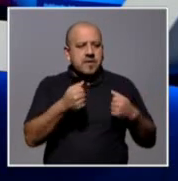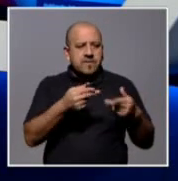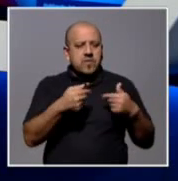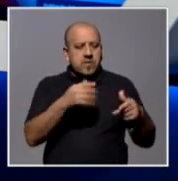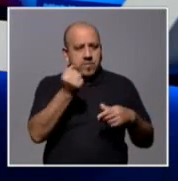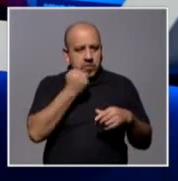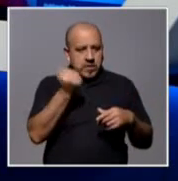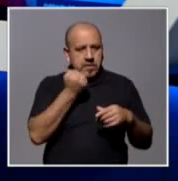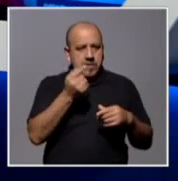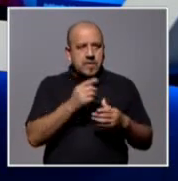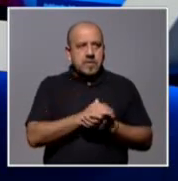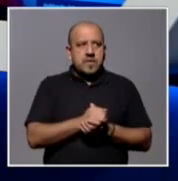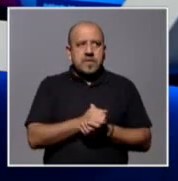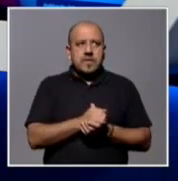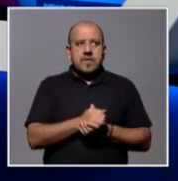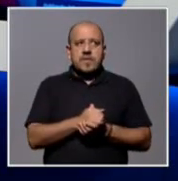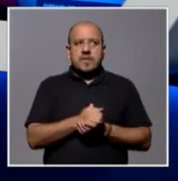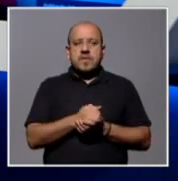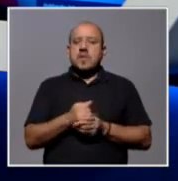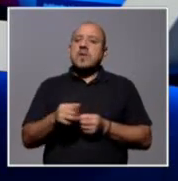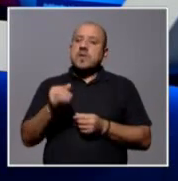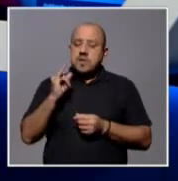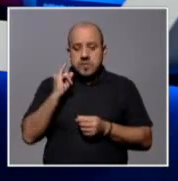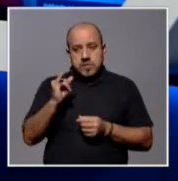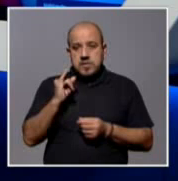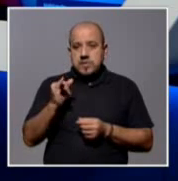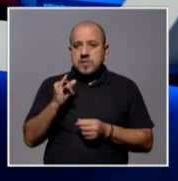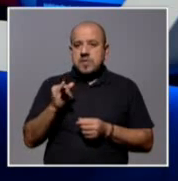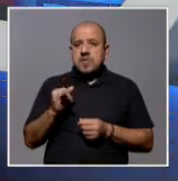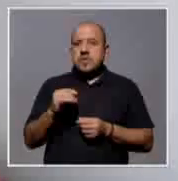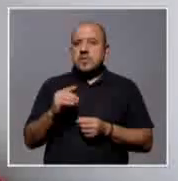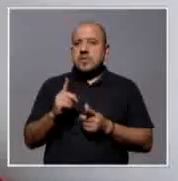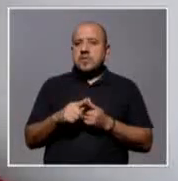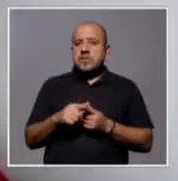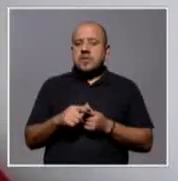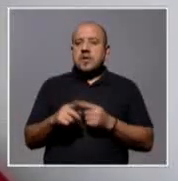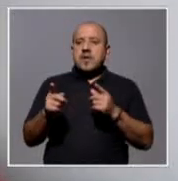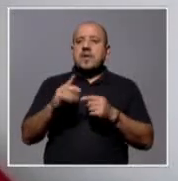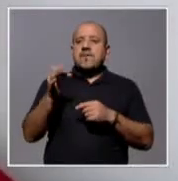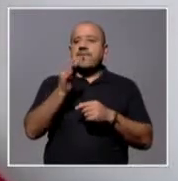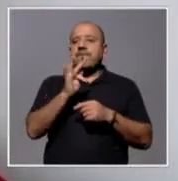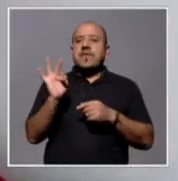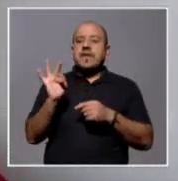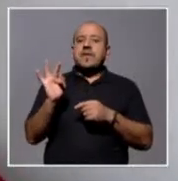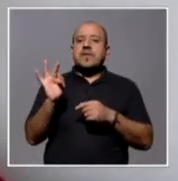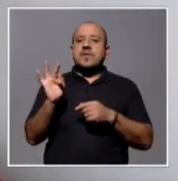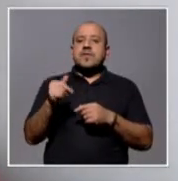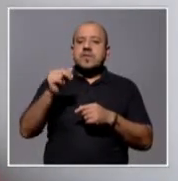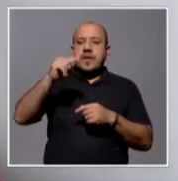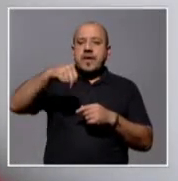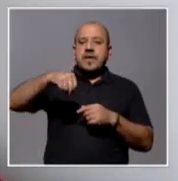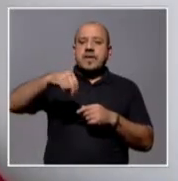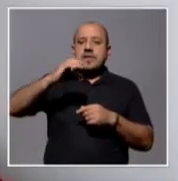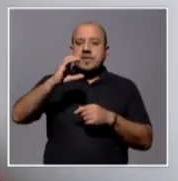allá. Sí, claro. Estamos hablando que la federación, que es la